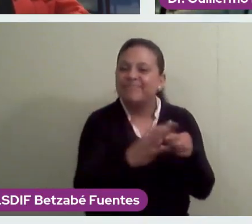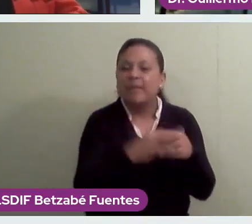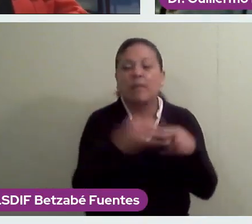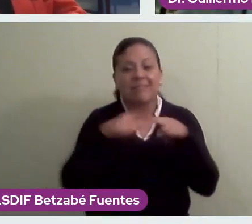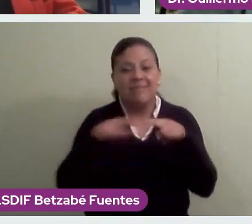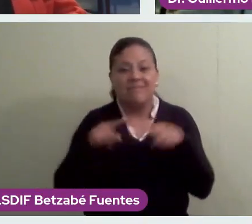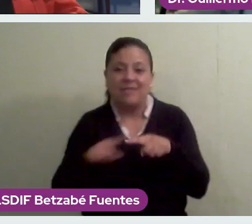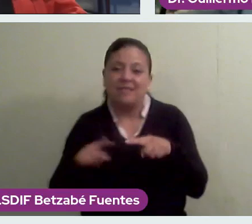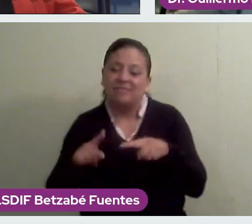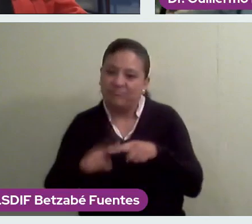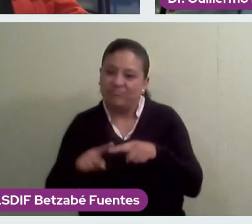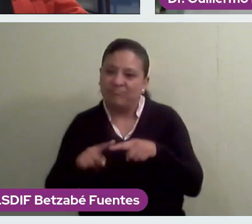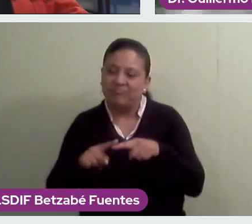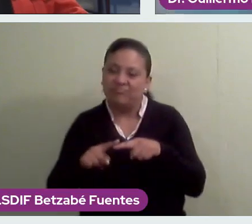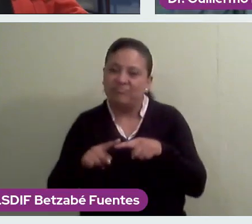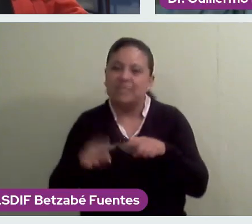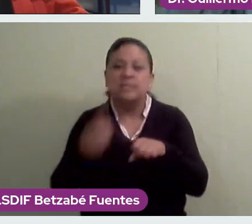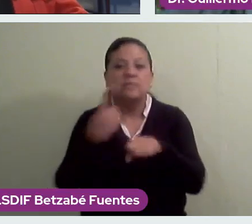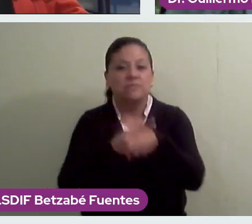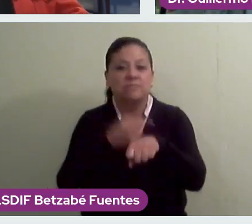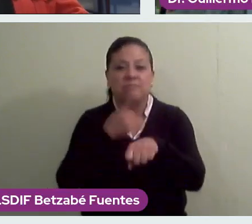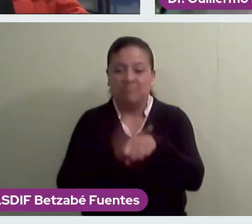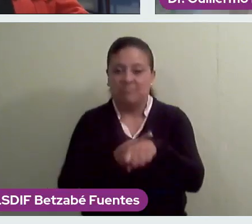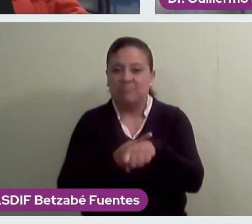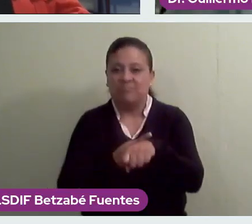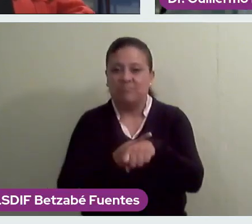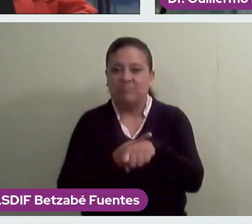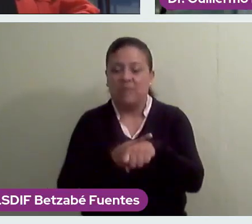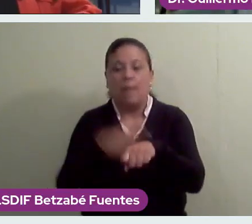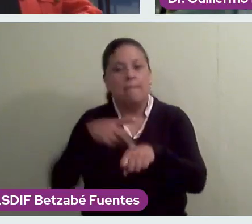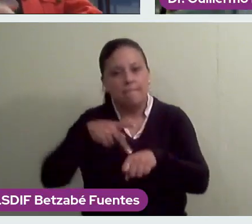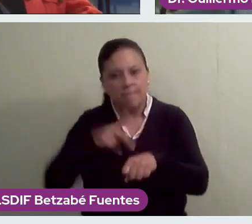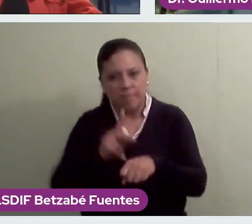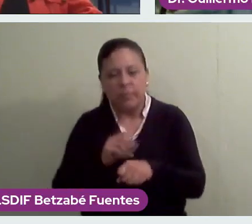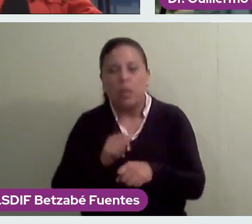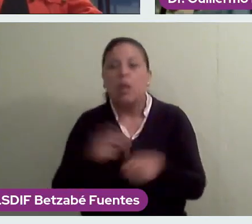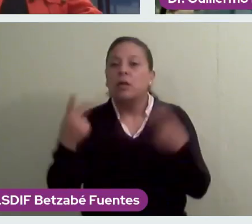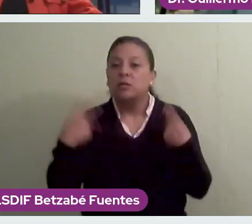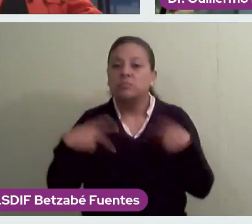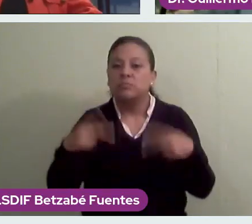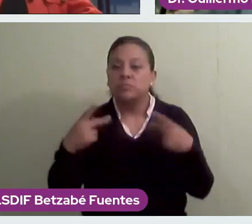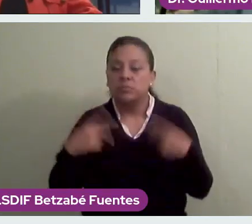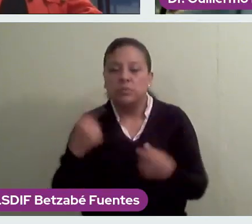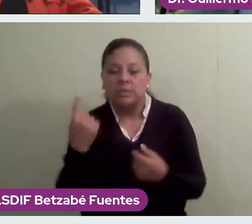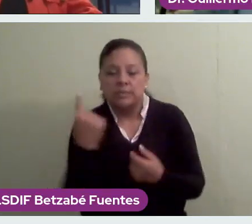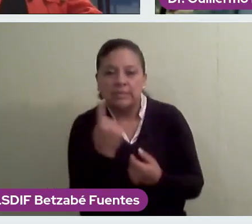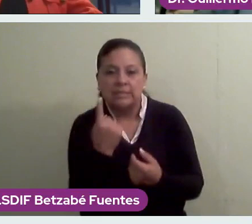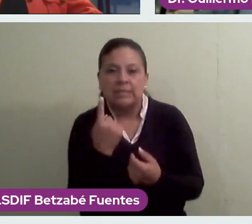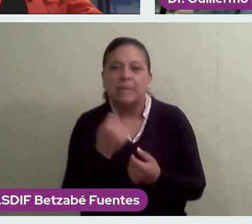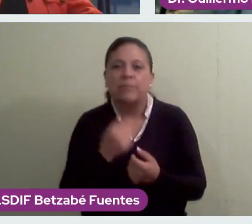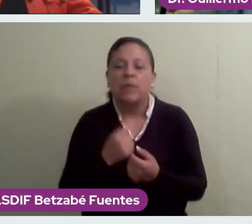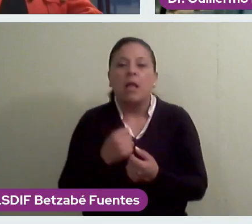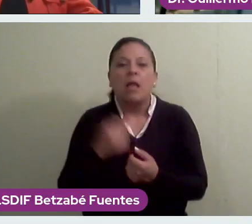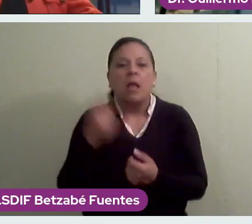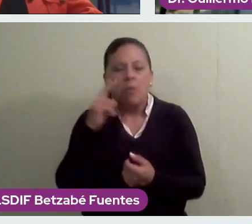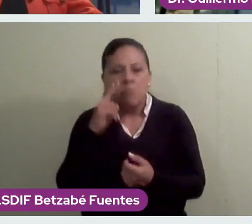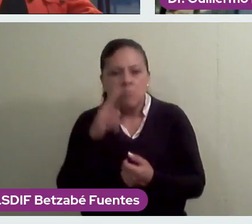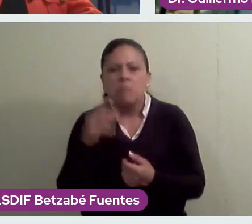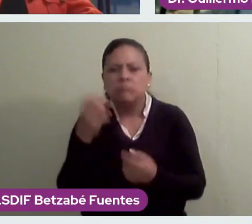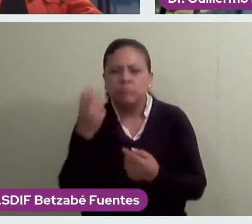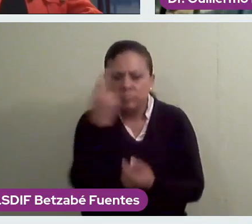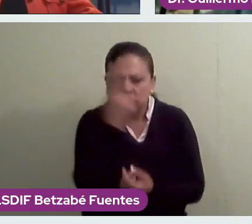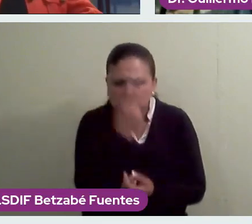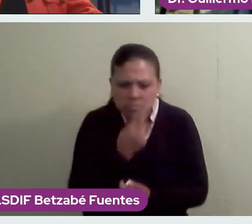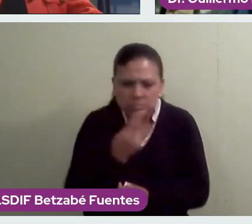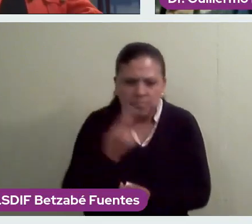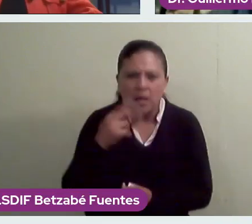síntoma. Sin embargo, de las personas que se dedican al fenómeno de la lexitimia, ¿no? Se dice que hasta